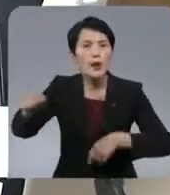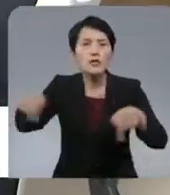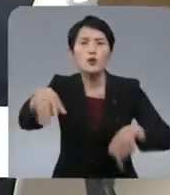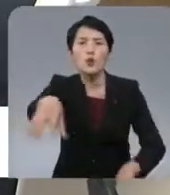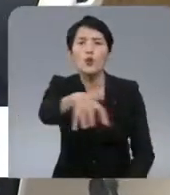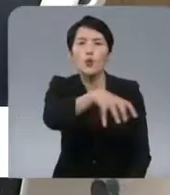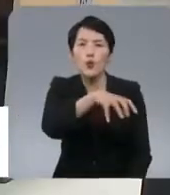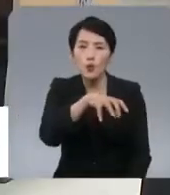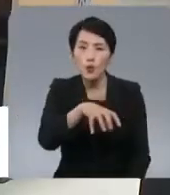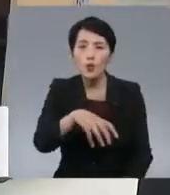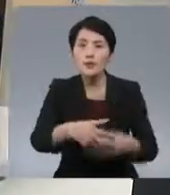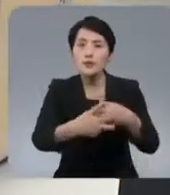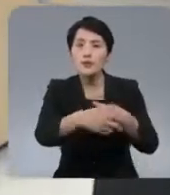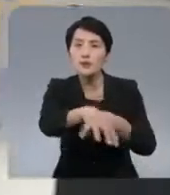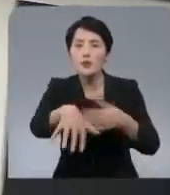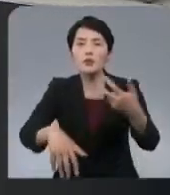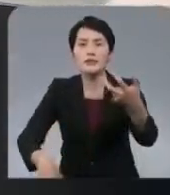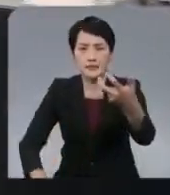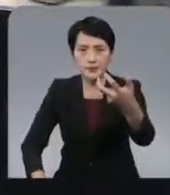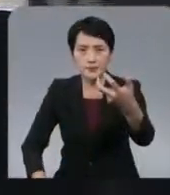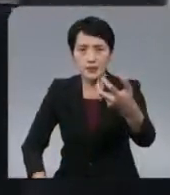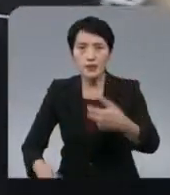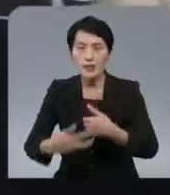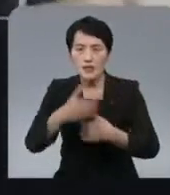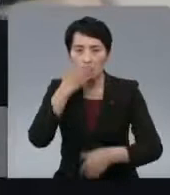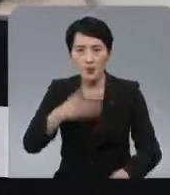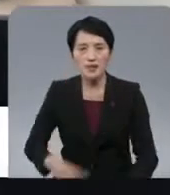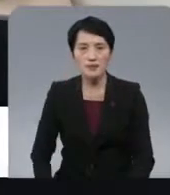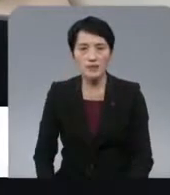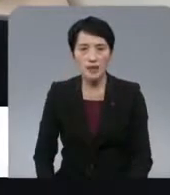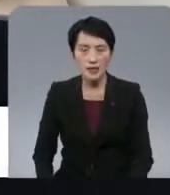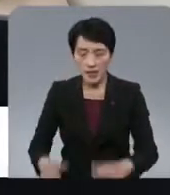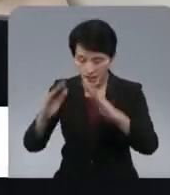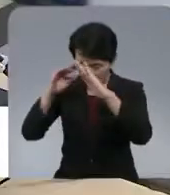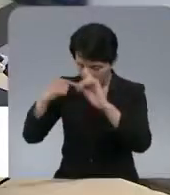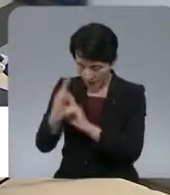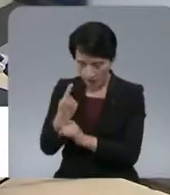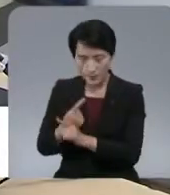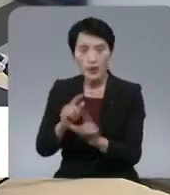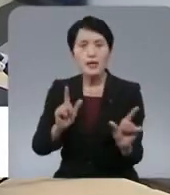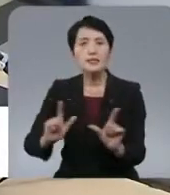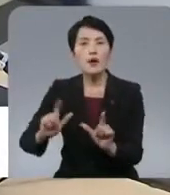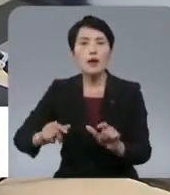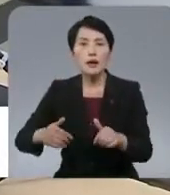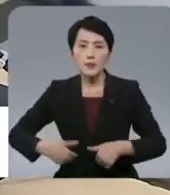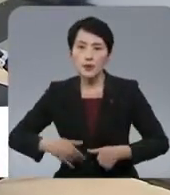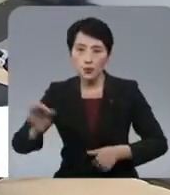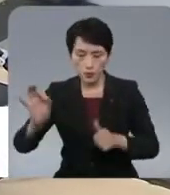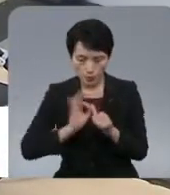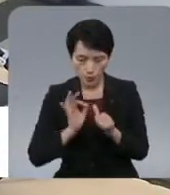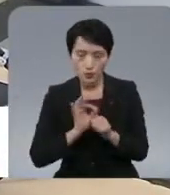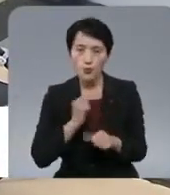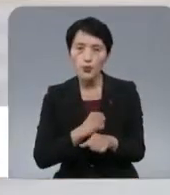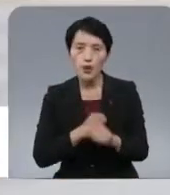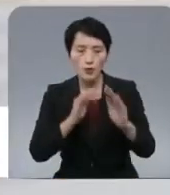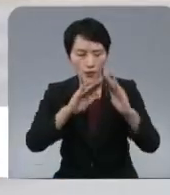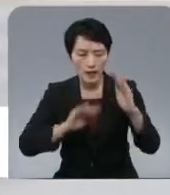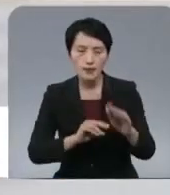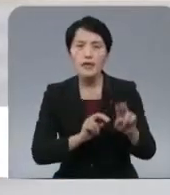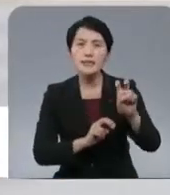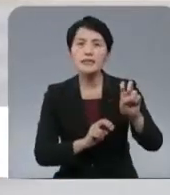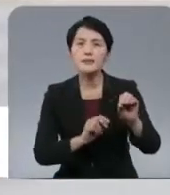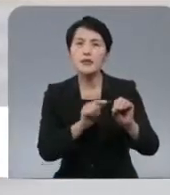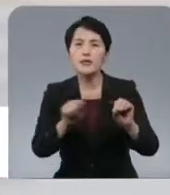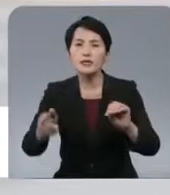a nivel nacional a fin de evitar largas listas de espera por parte de los enfermos aunque el número de contagios diarios supere los 10.000